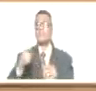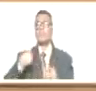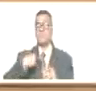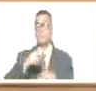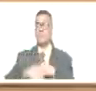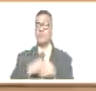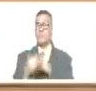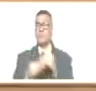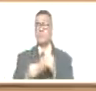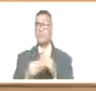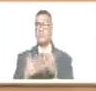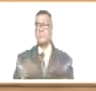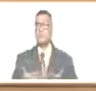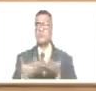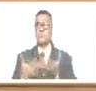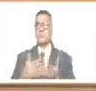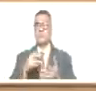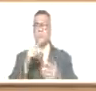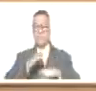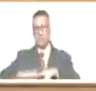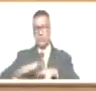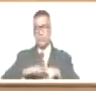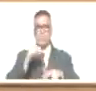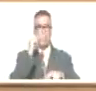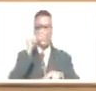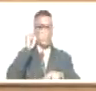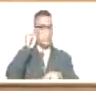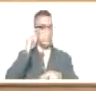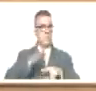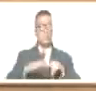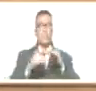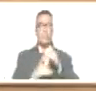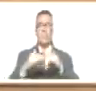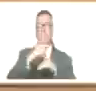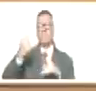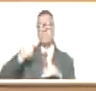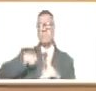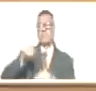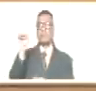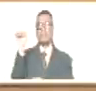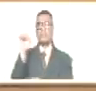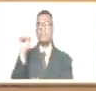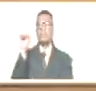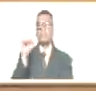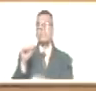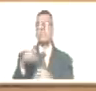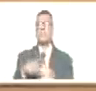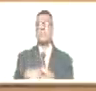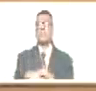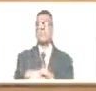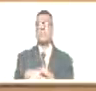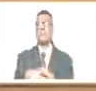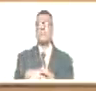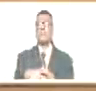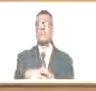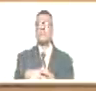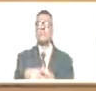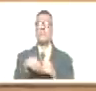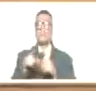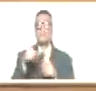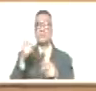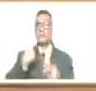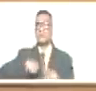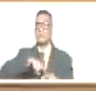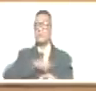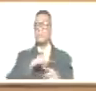a niñas, niños, adolescentes y adultos que son portadores de trastornos del espectro autista. Están hoy con nosotros y son